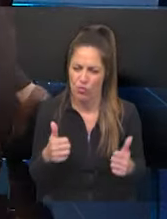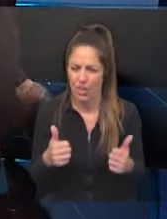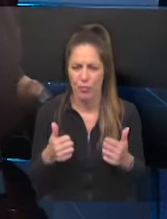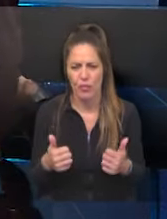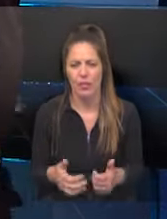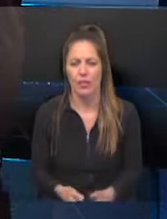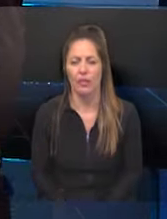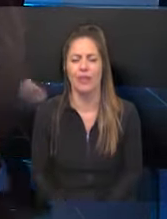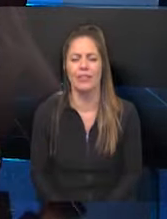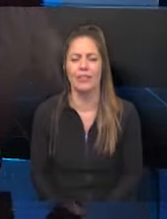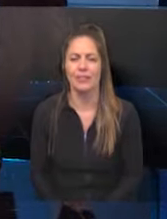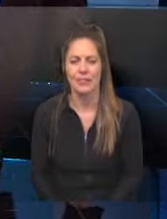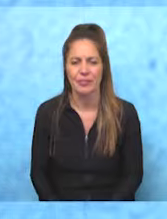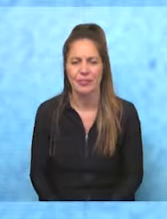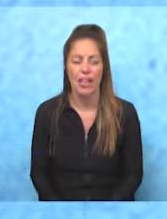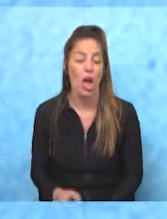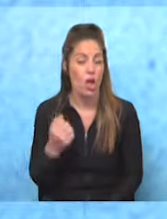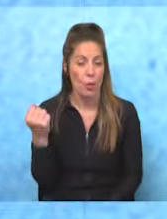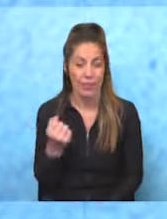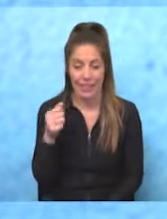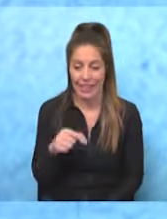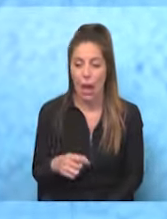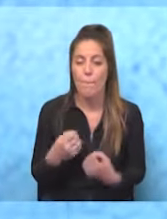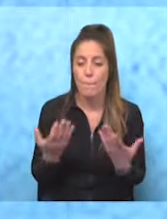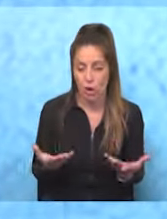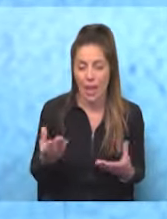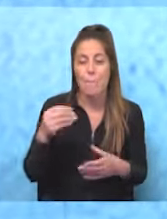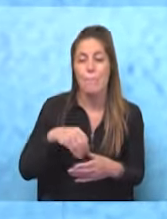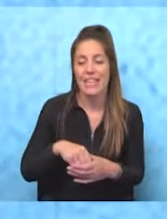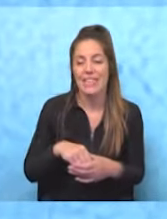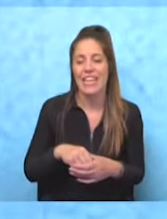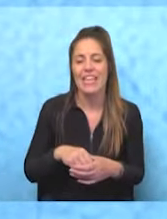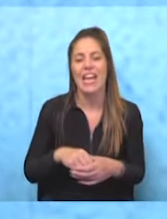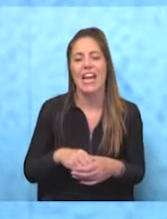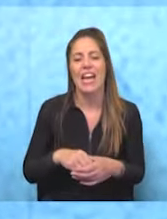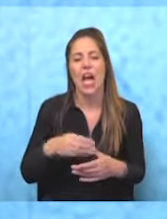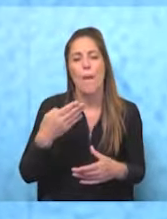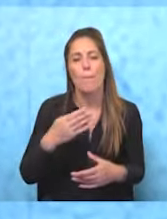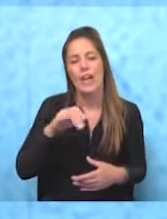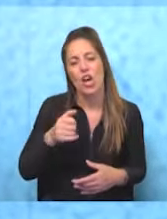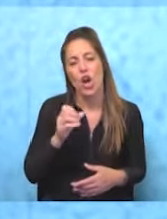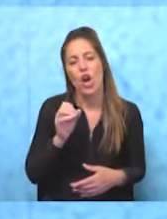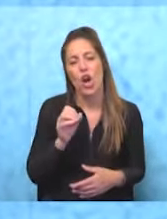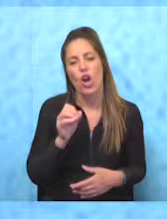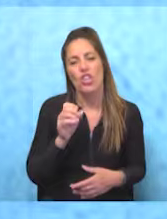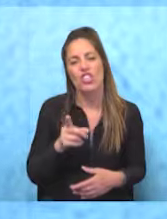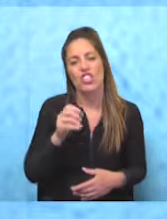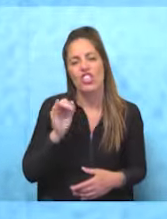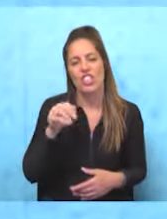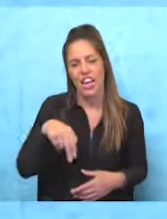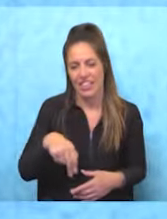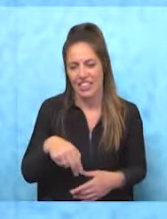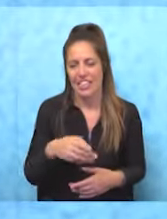el apoyo de la gente el apoyo de la gente lo importante acá es por qué meten a joran a a goran en en